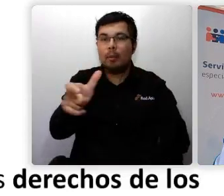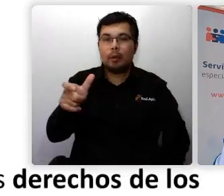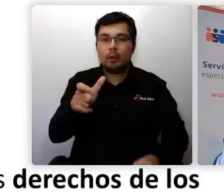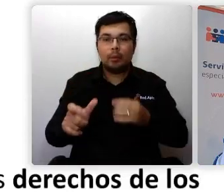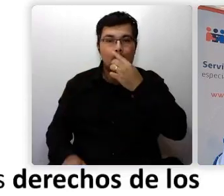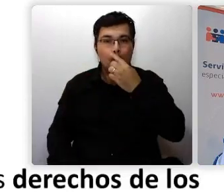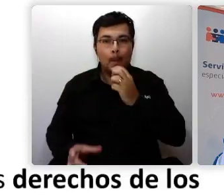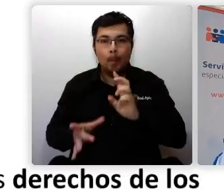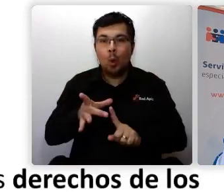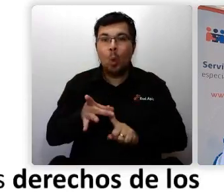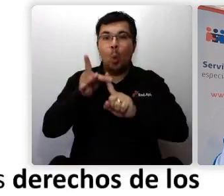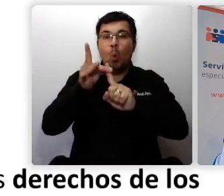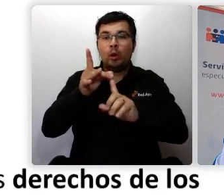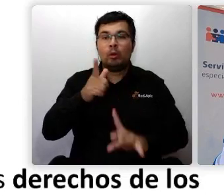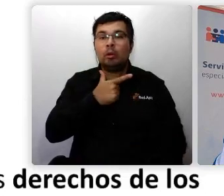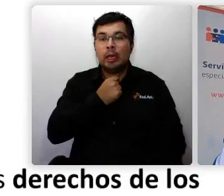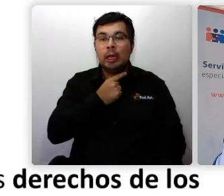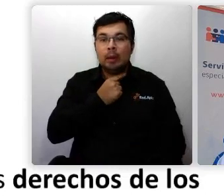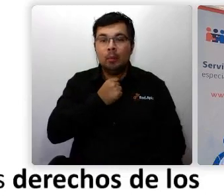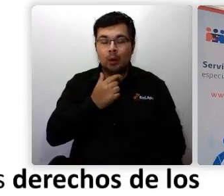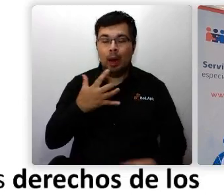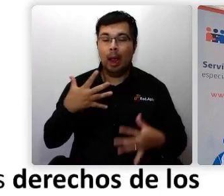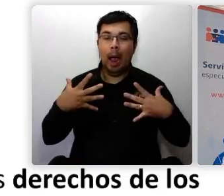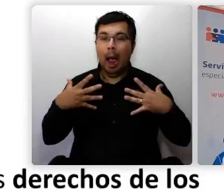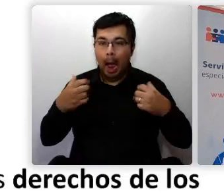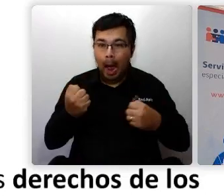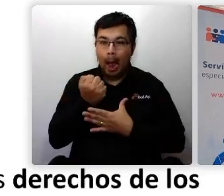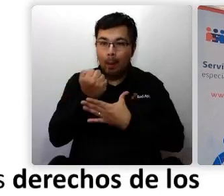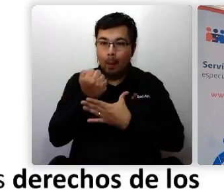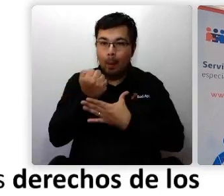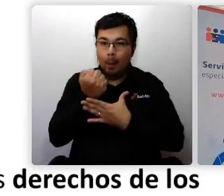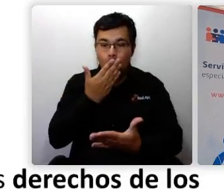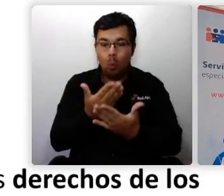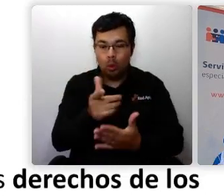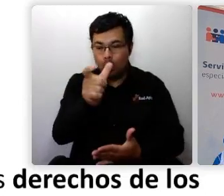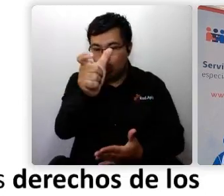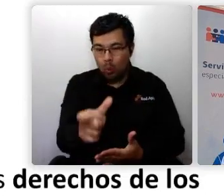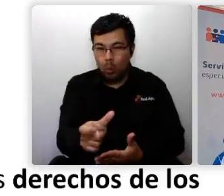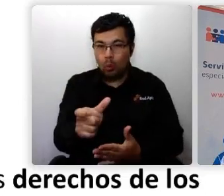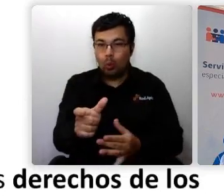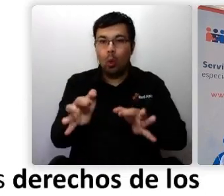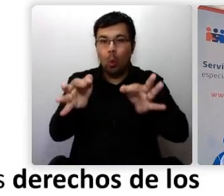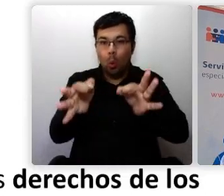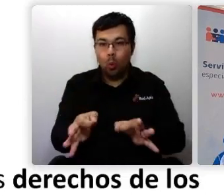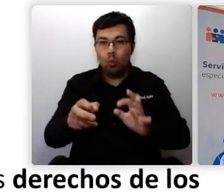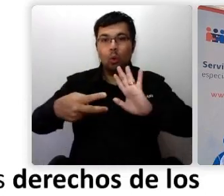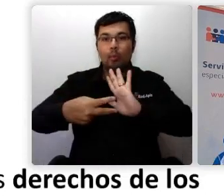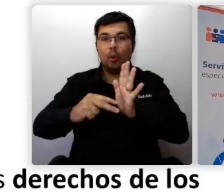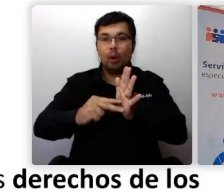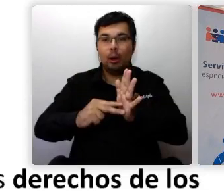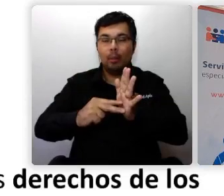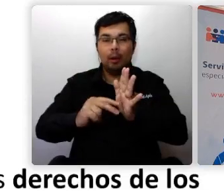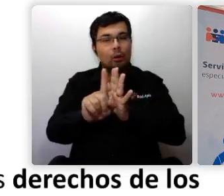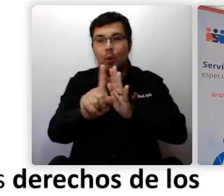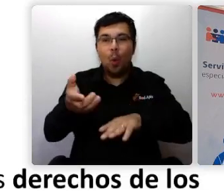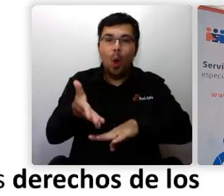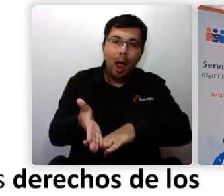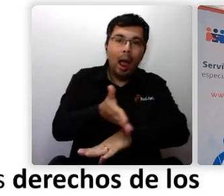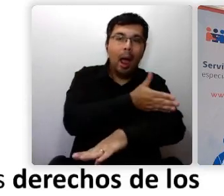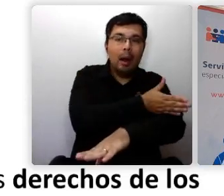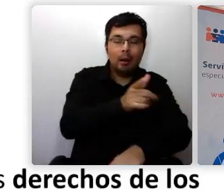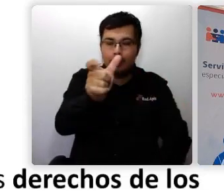queremos actuar cuando la persona tenga un problema, queremos ir antes, queremos que la persona ojalá no llegue a tener problemas. Nuestra idea sería que nadie